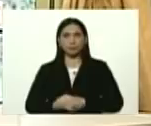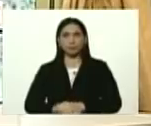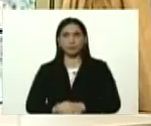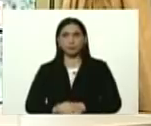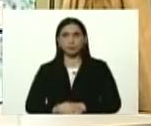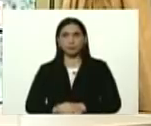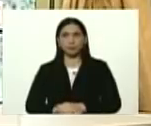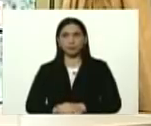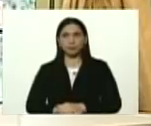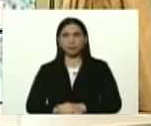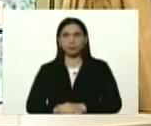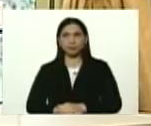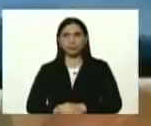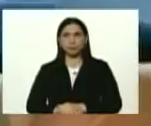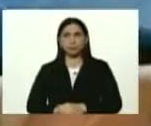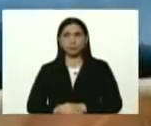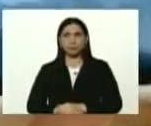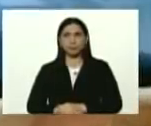Pégale la cámara.